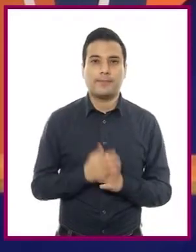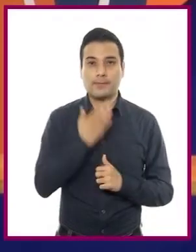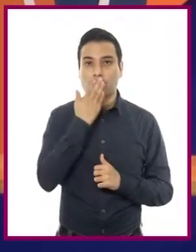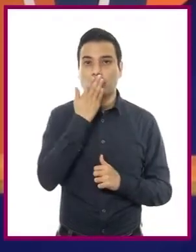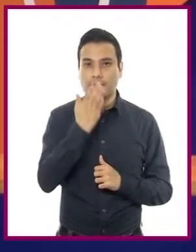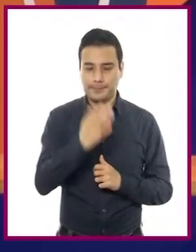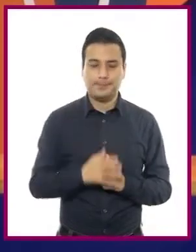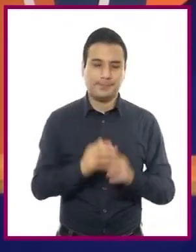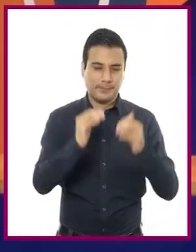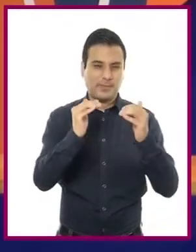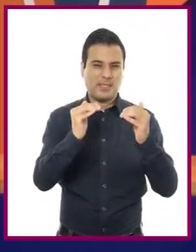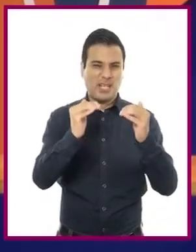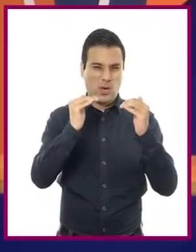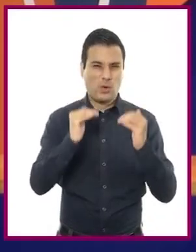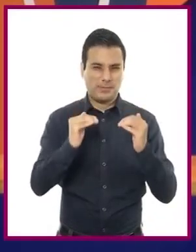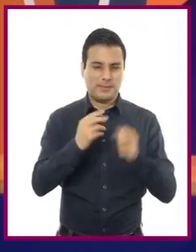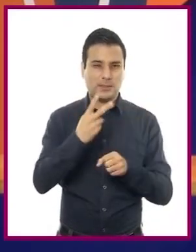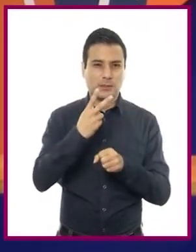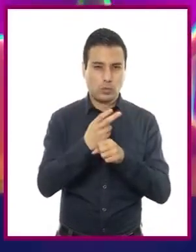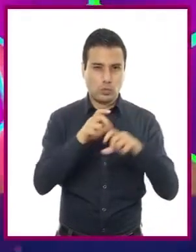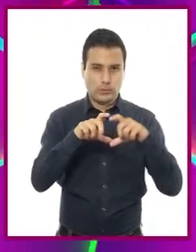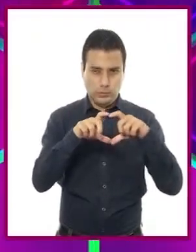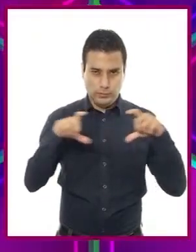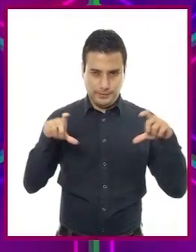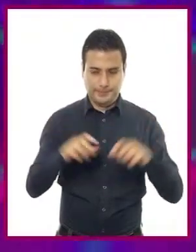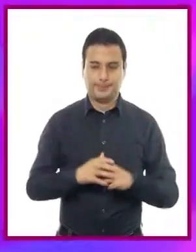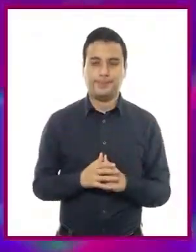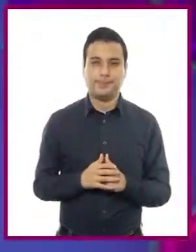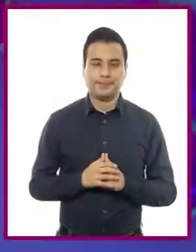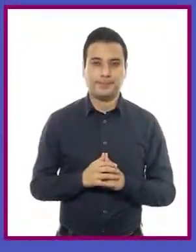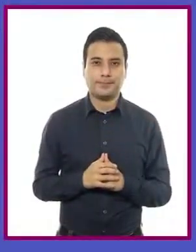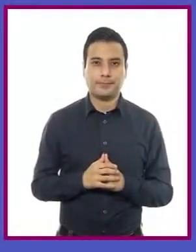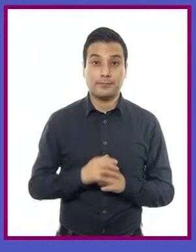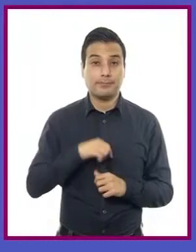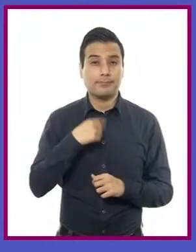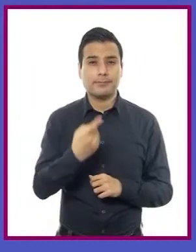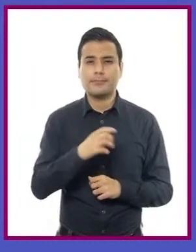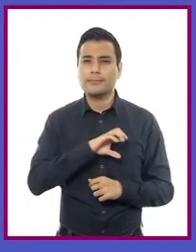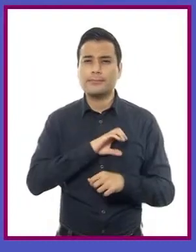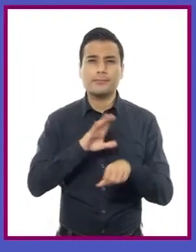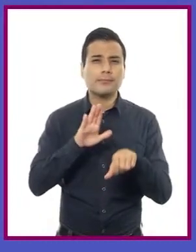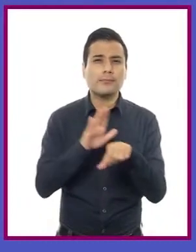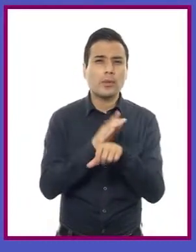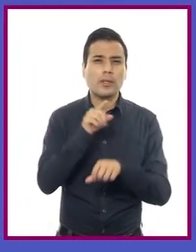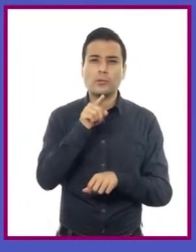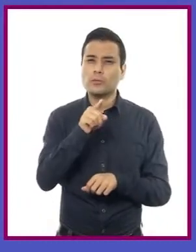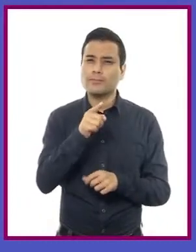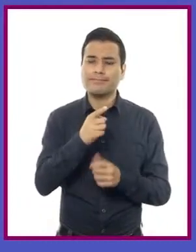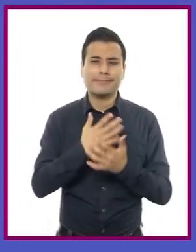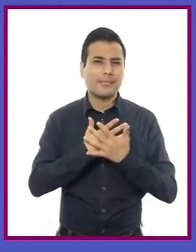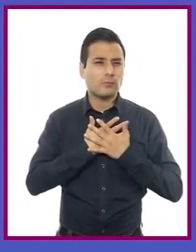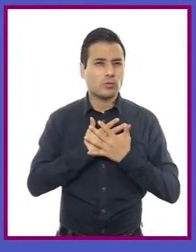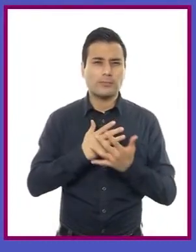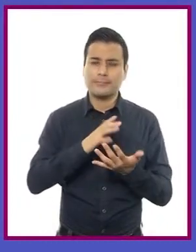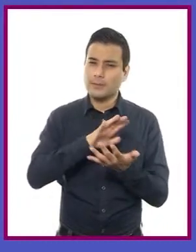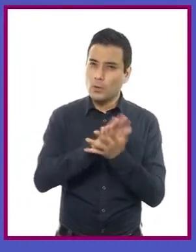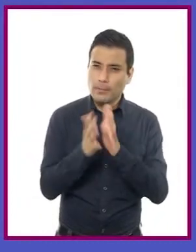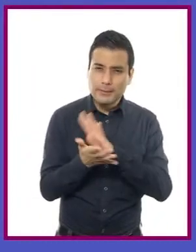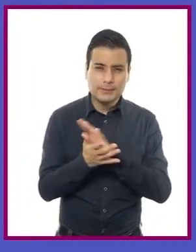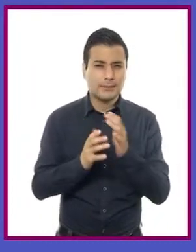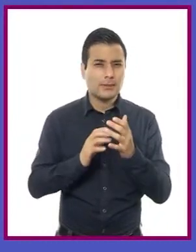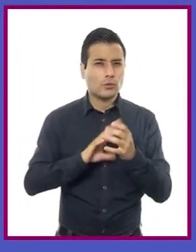Ahora analicemos la segunda estrofa. Si te quiero es porque sos mi amor, mi cómplice y